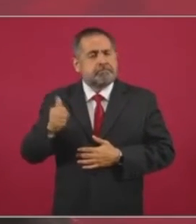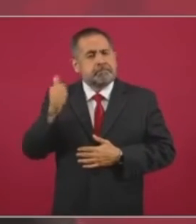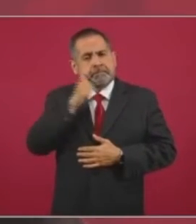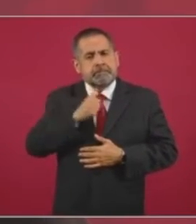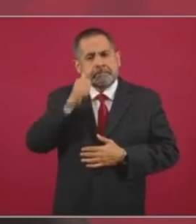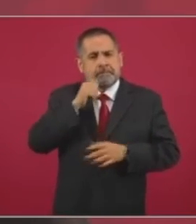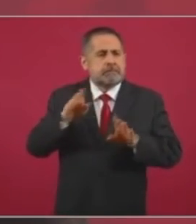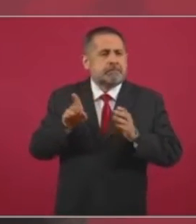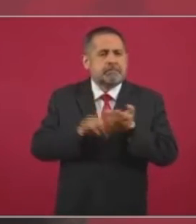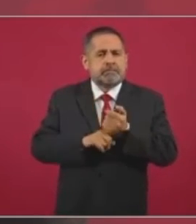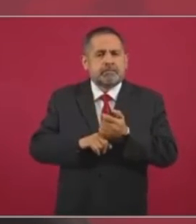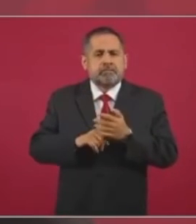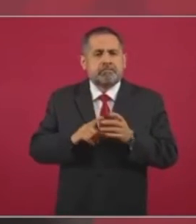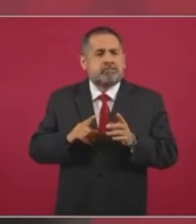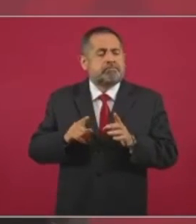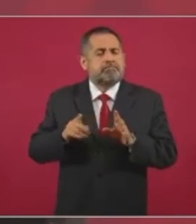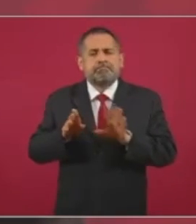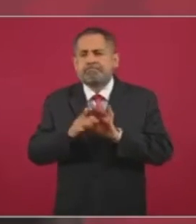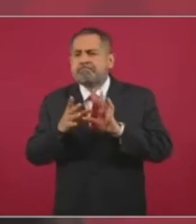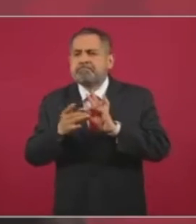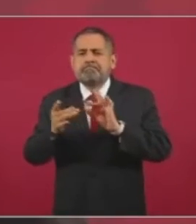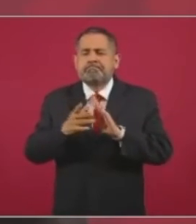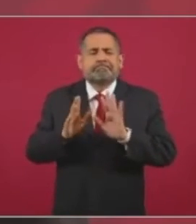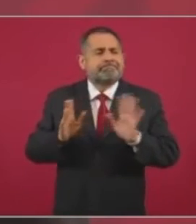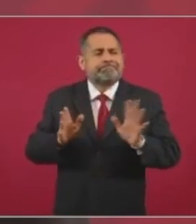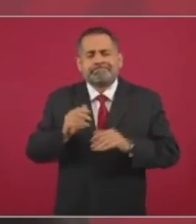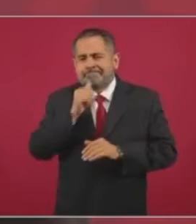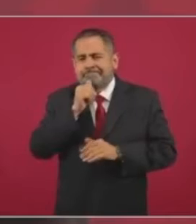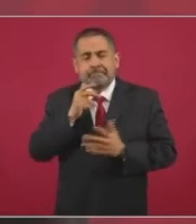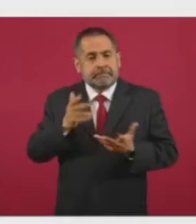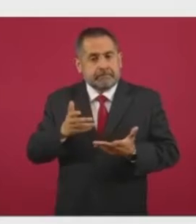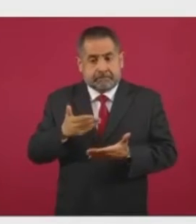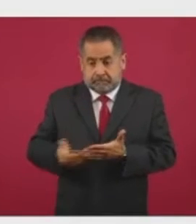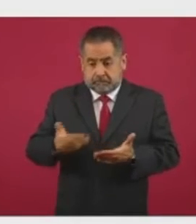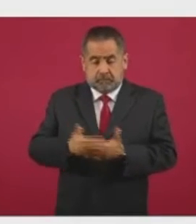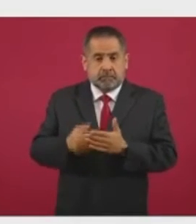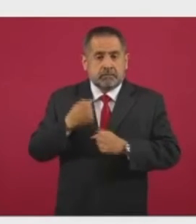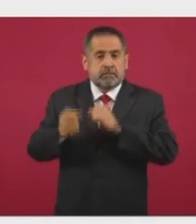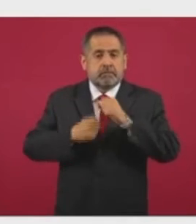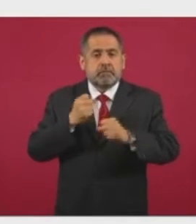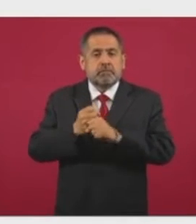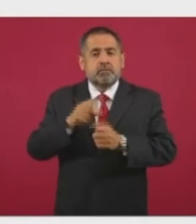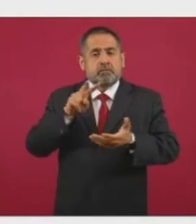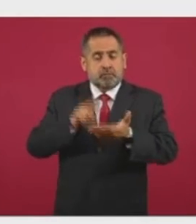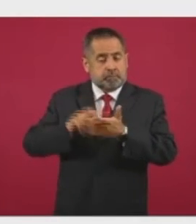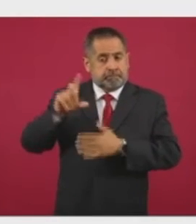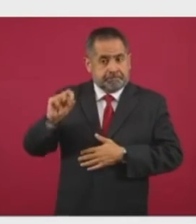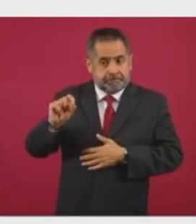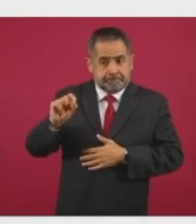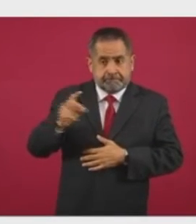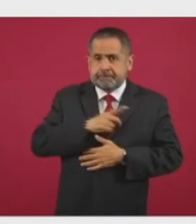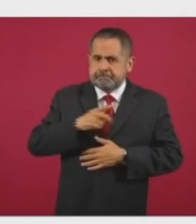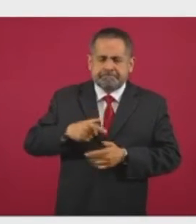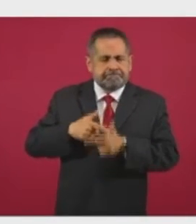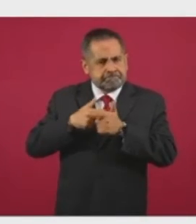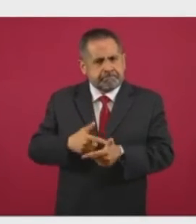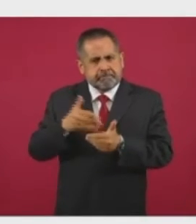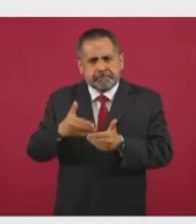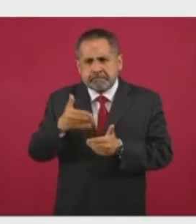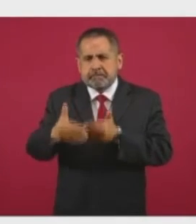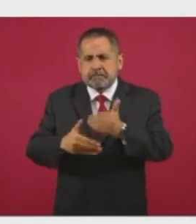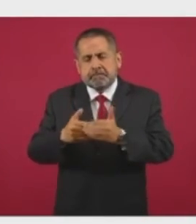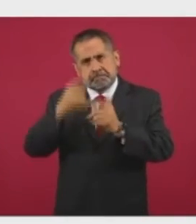primeros 390. Ahora que estamos ya en el 2020, tenemos que seguir al siguiente elemento, que es para